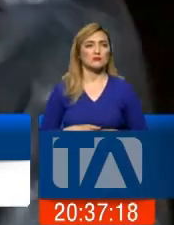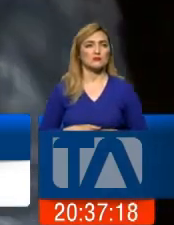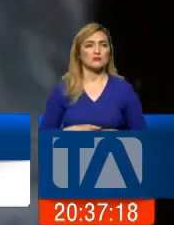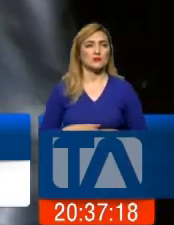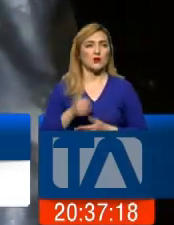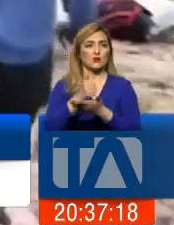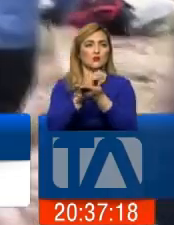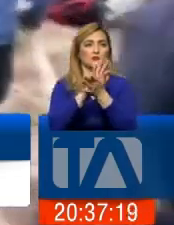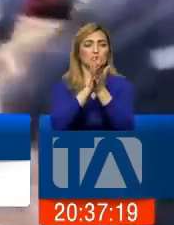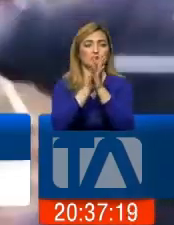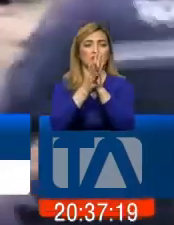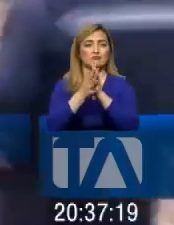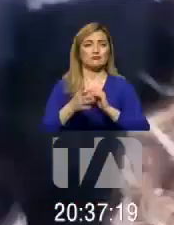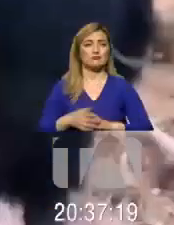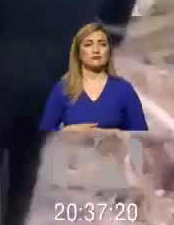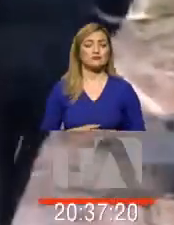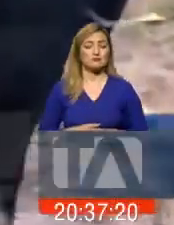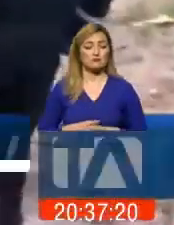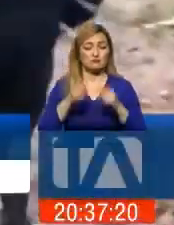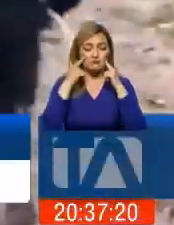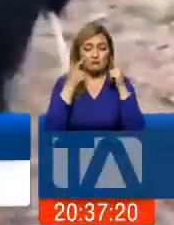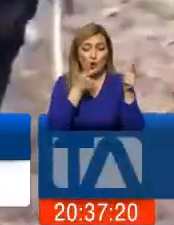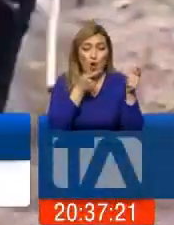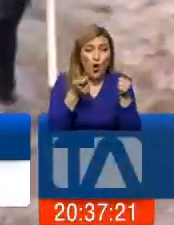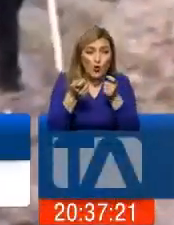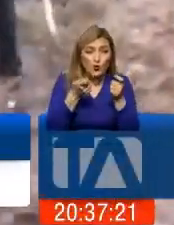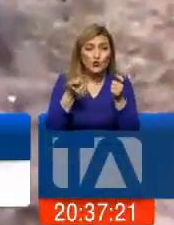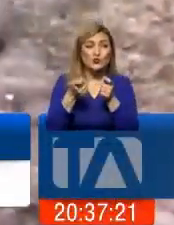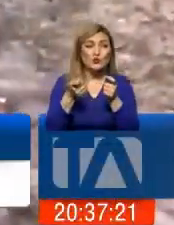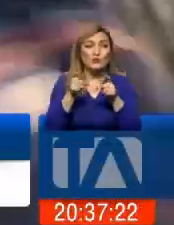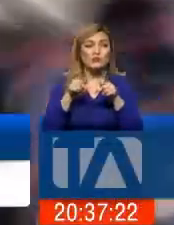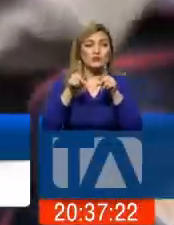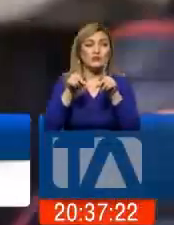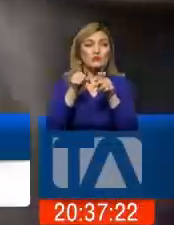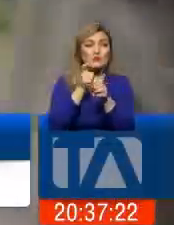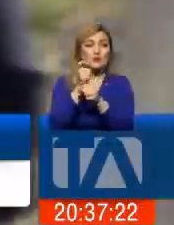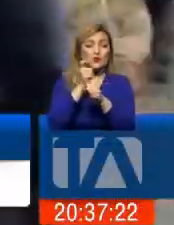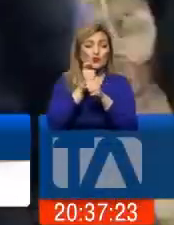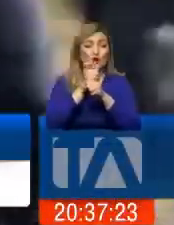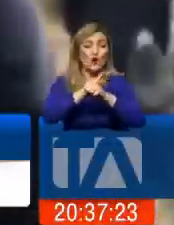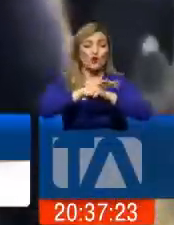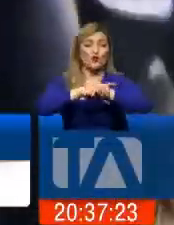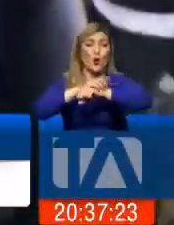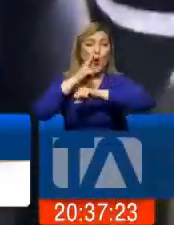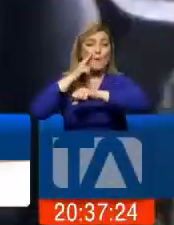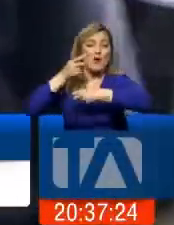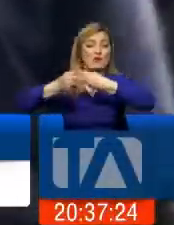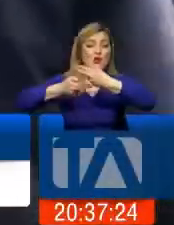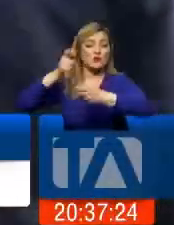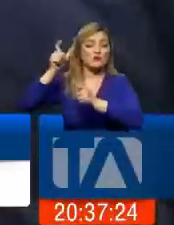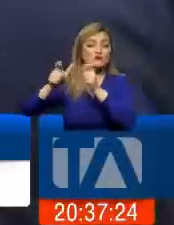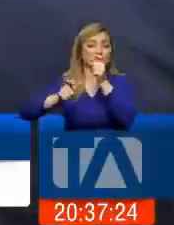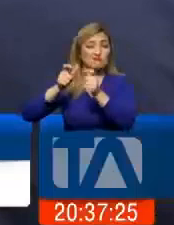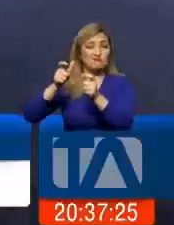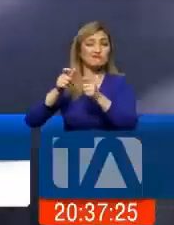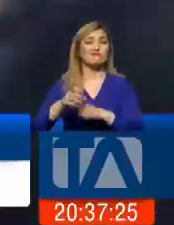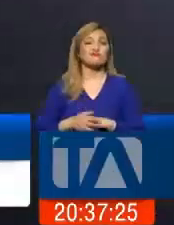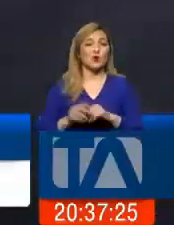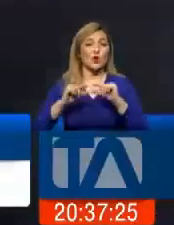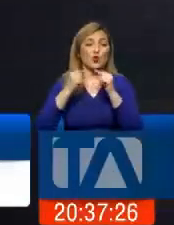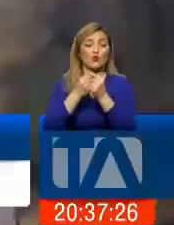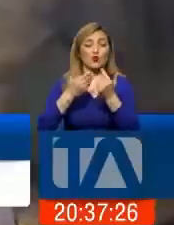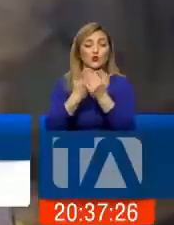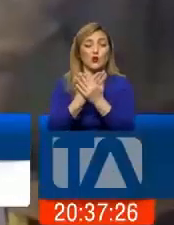nunca nos ayudó. Los patrullajes de la Guardia Indígena permitieron la captura de un supuesto coyotero al momento de cruzar un nuevo grupo